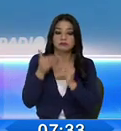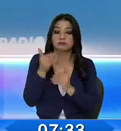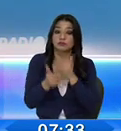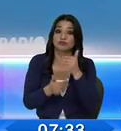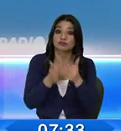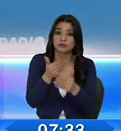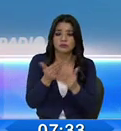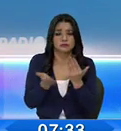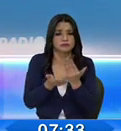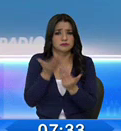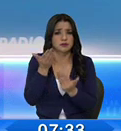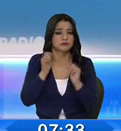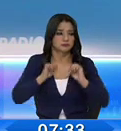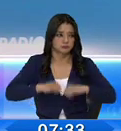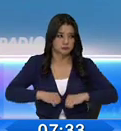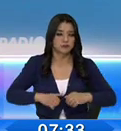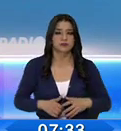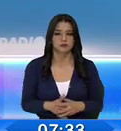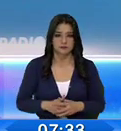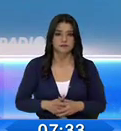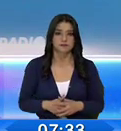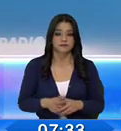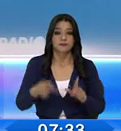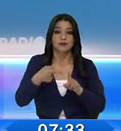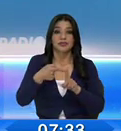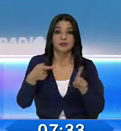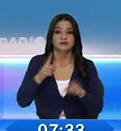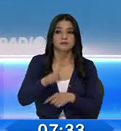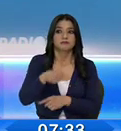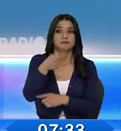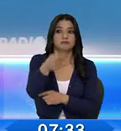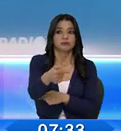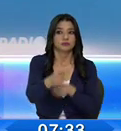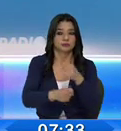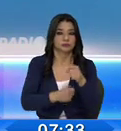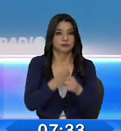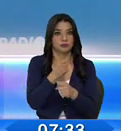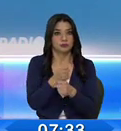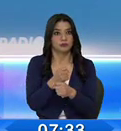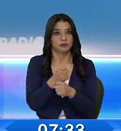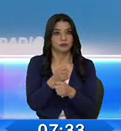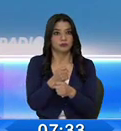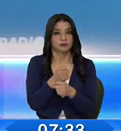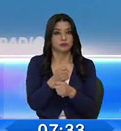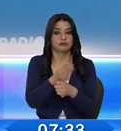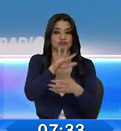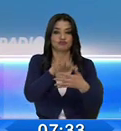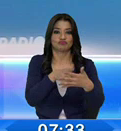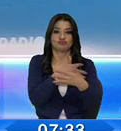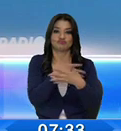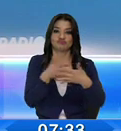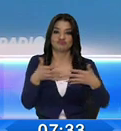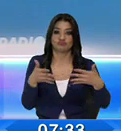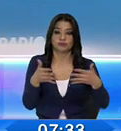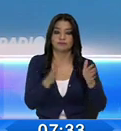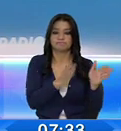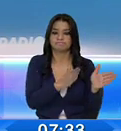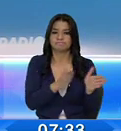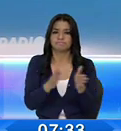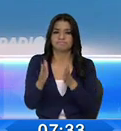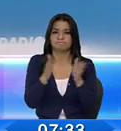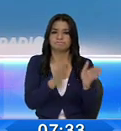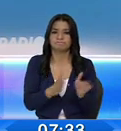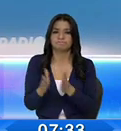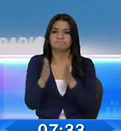se facilite y esto será desde el próximo año un calendario un cronograma que será